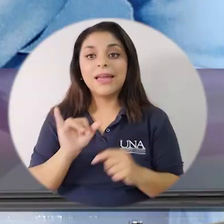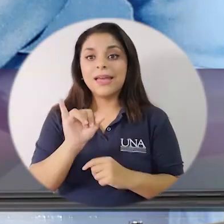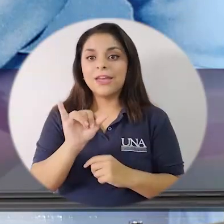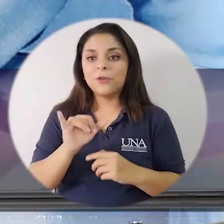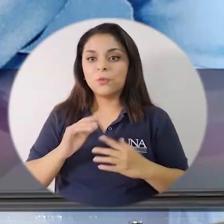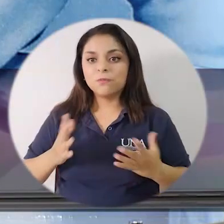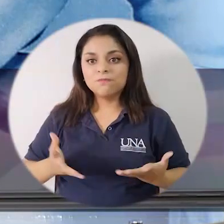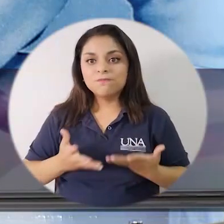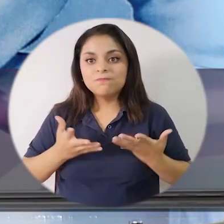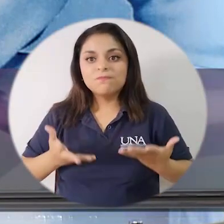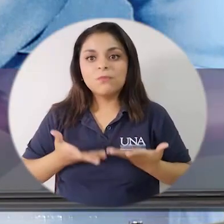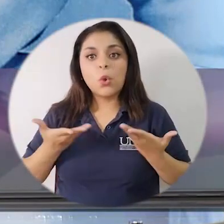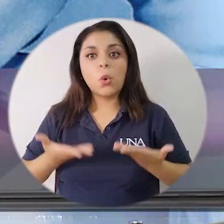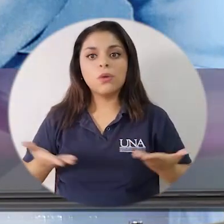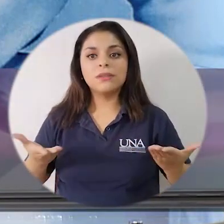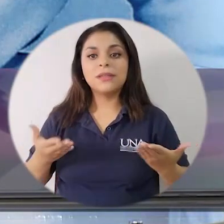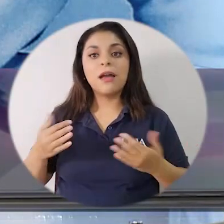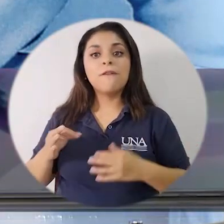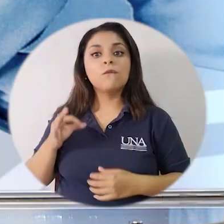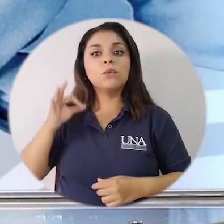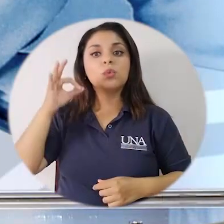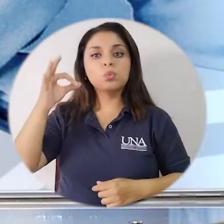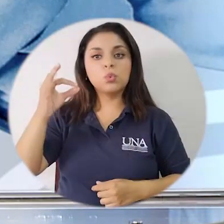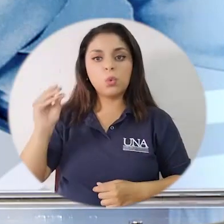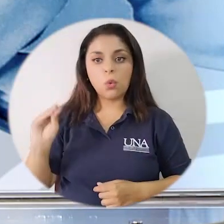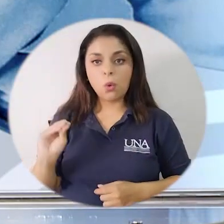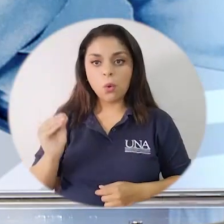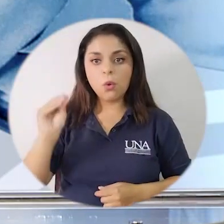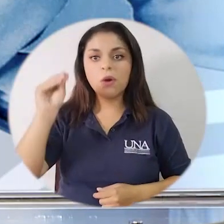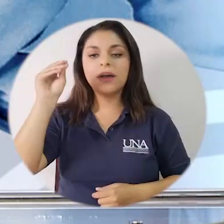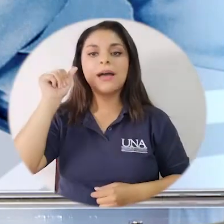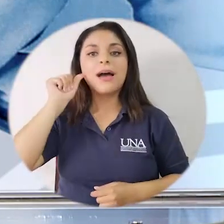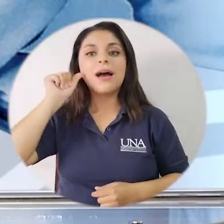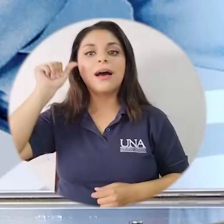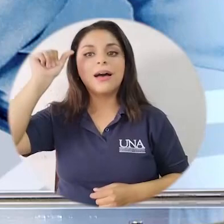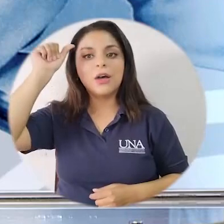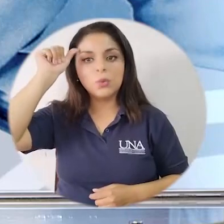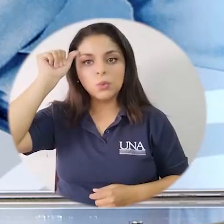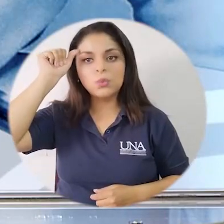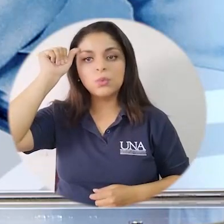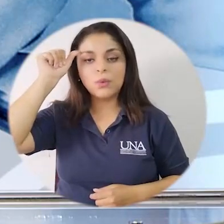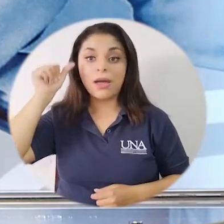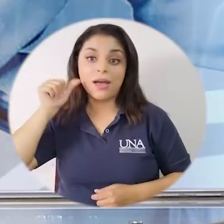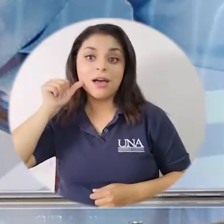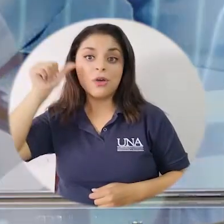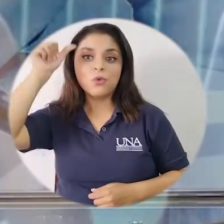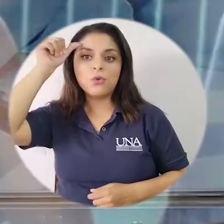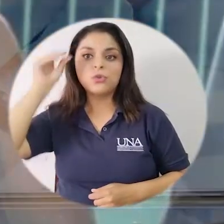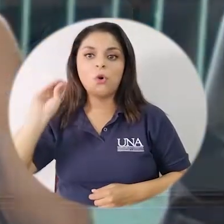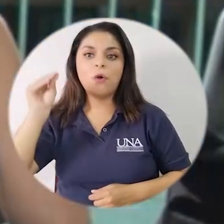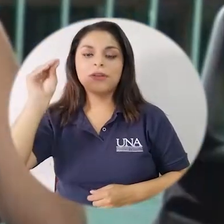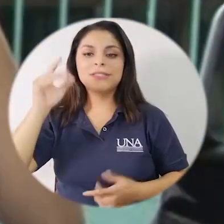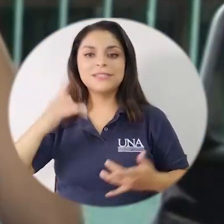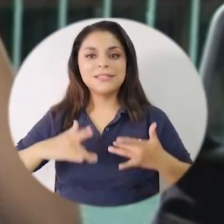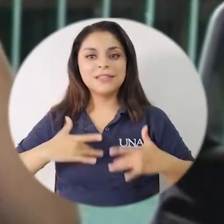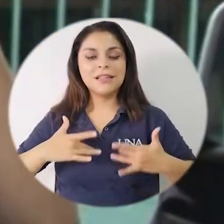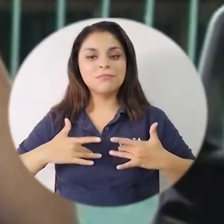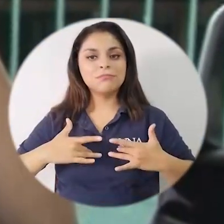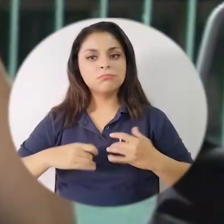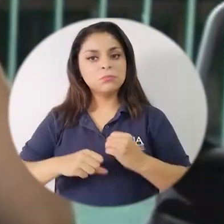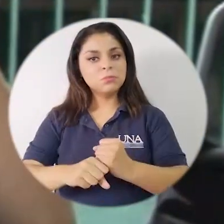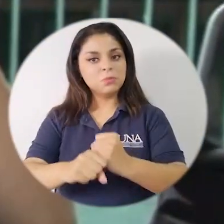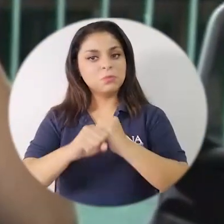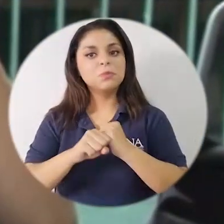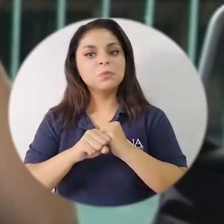hacer, va a ir reforzando muchas cosas, que él va a llegar a ser un joven y un adulto joven con